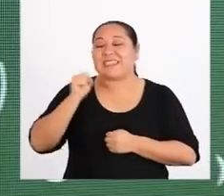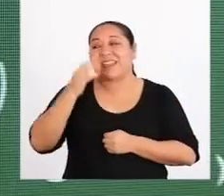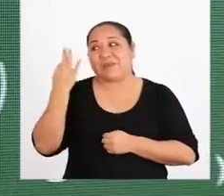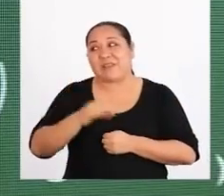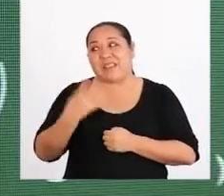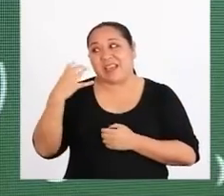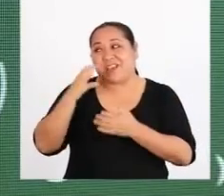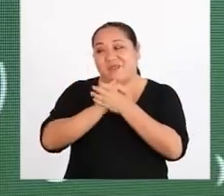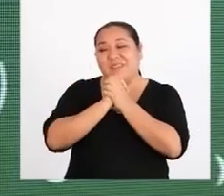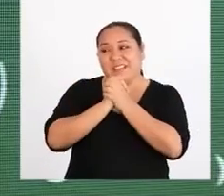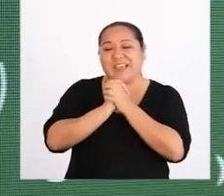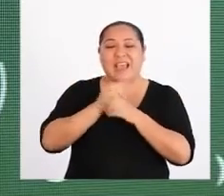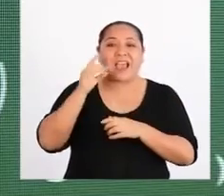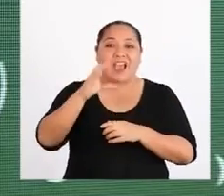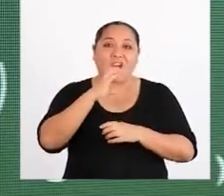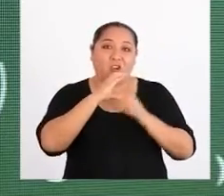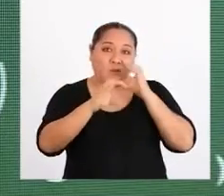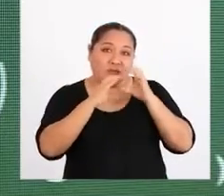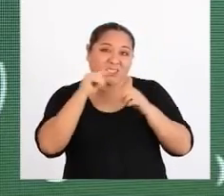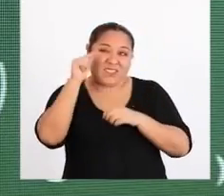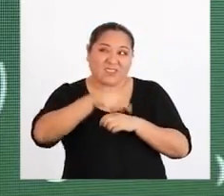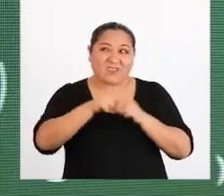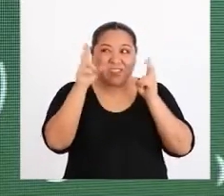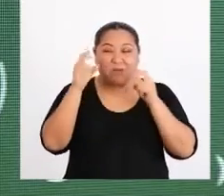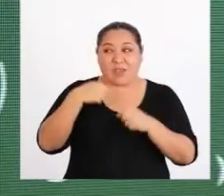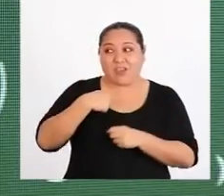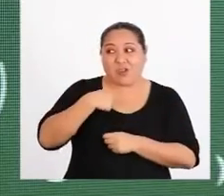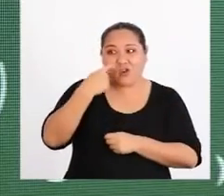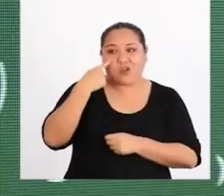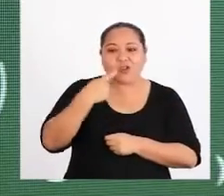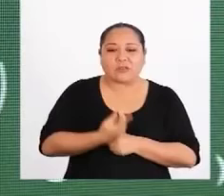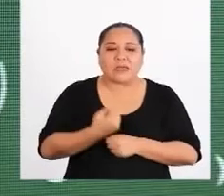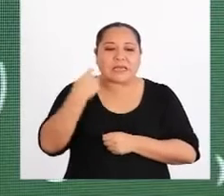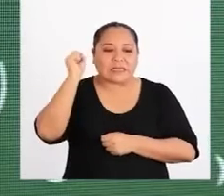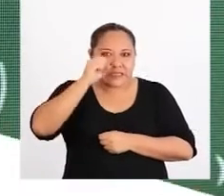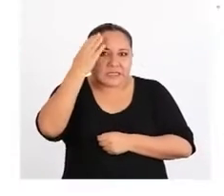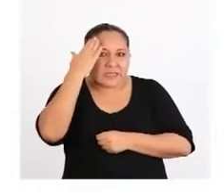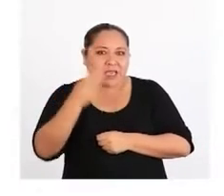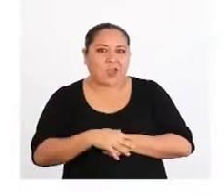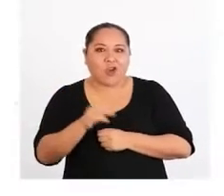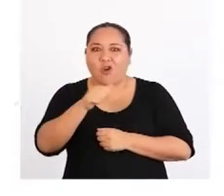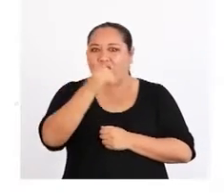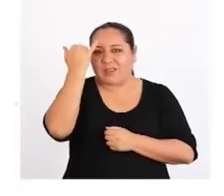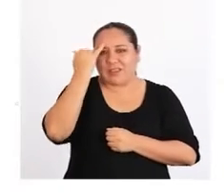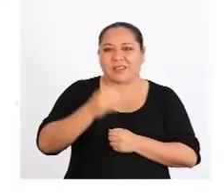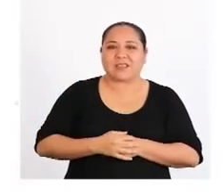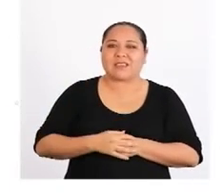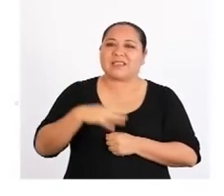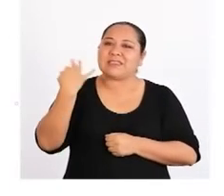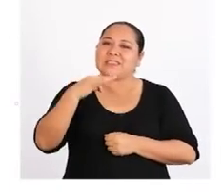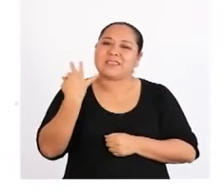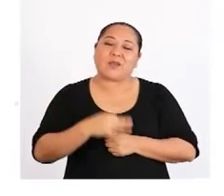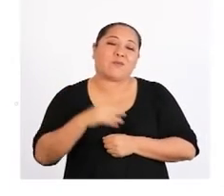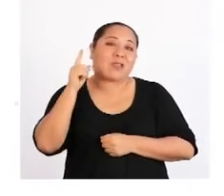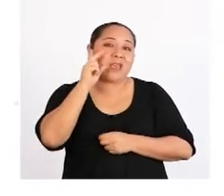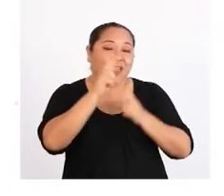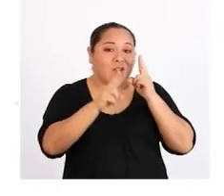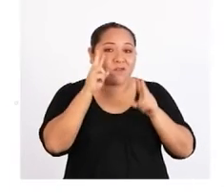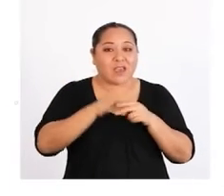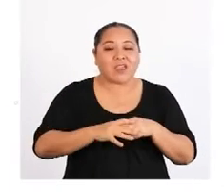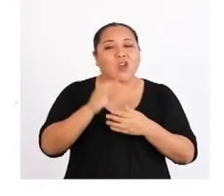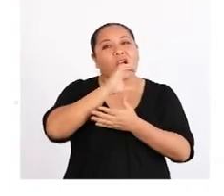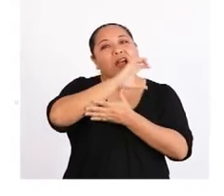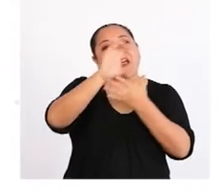Tenías razón, compañera. Hablar de algo que conozco y en lo que creo me dio otro punto de partida. Es que siempre hay que considerar